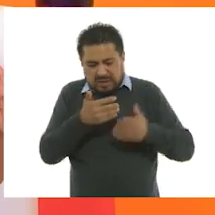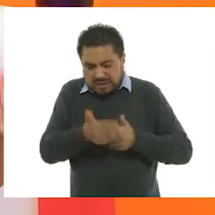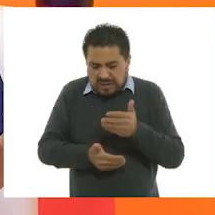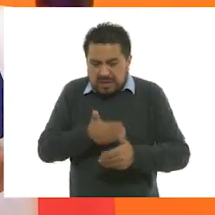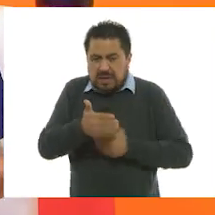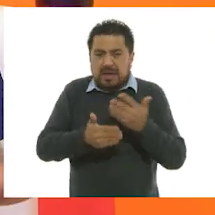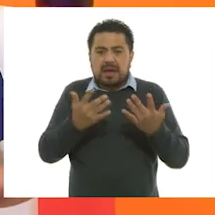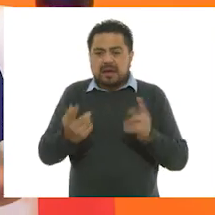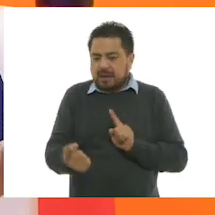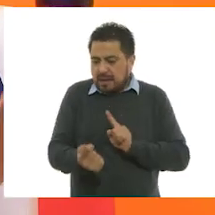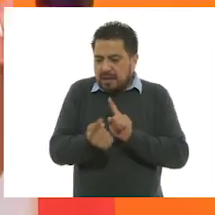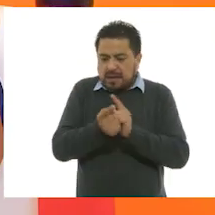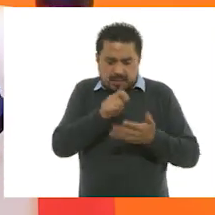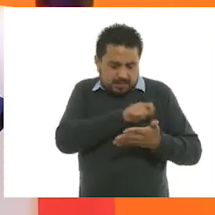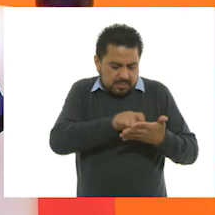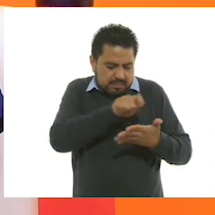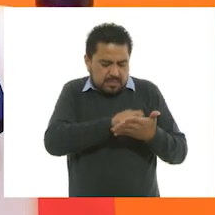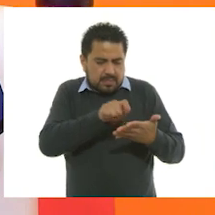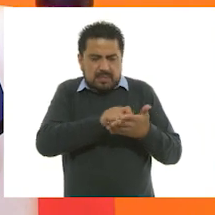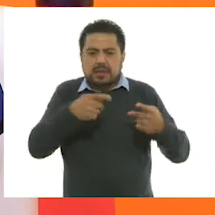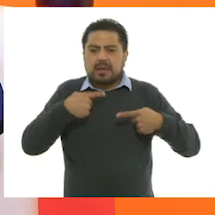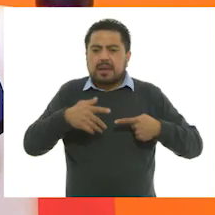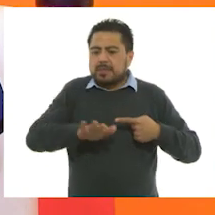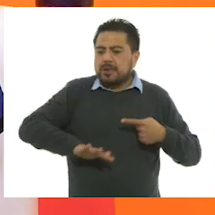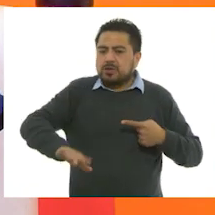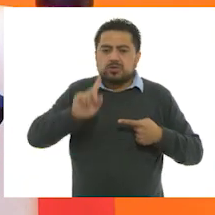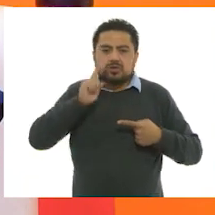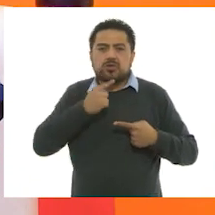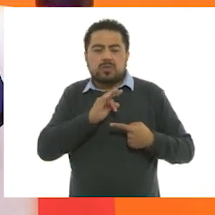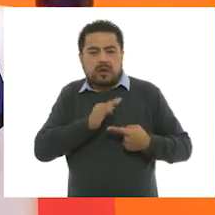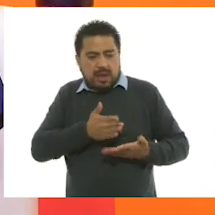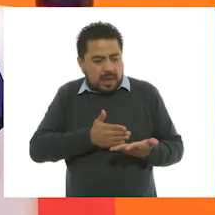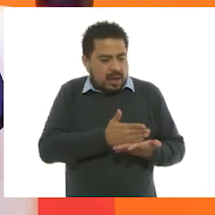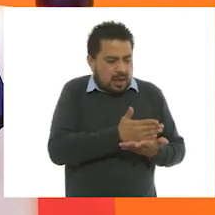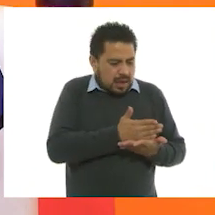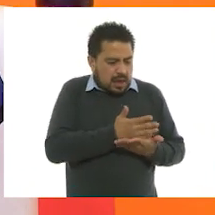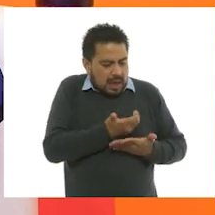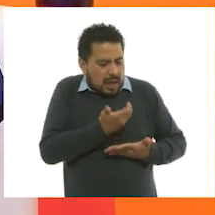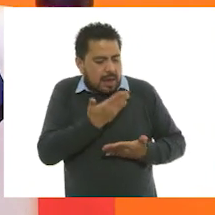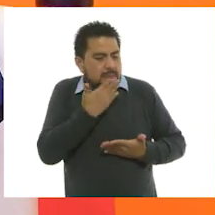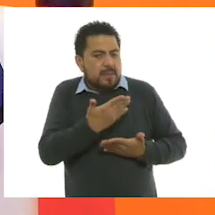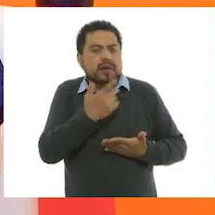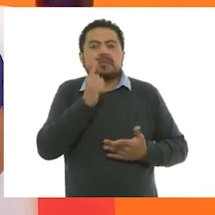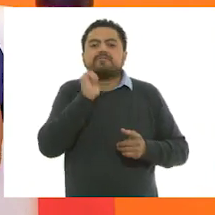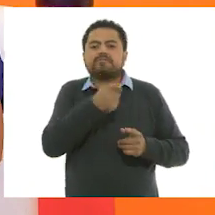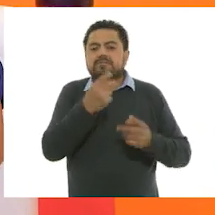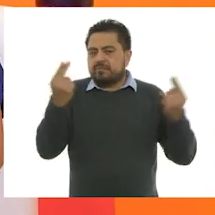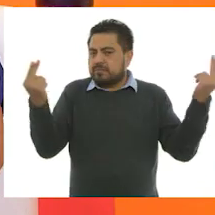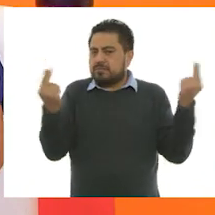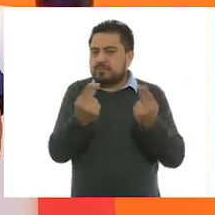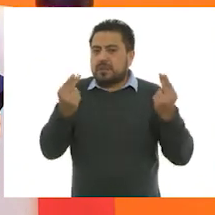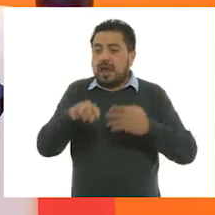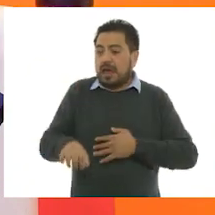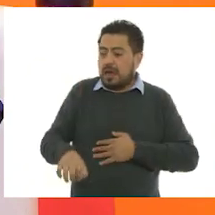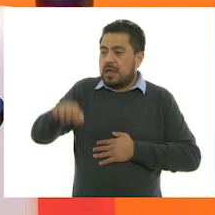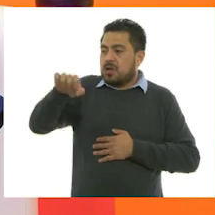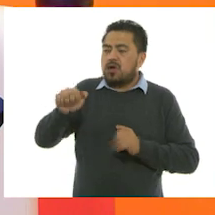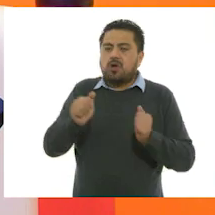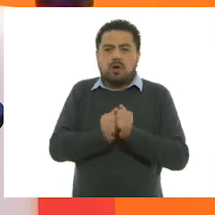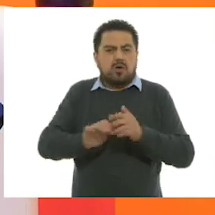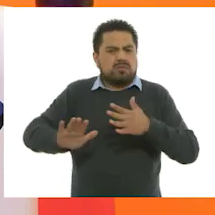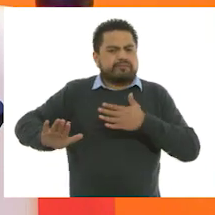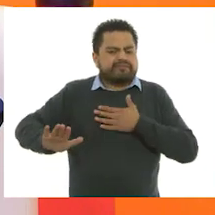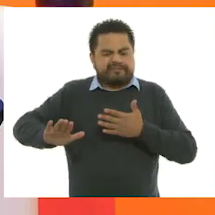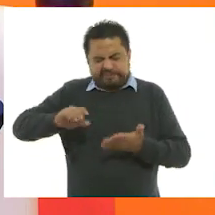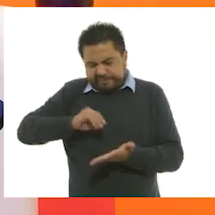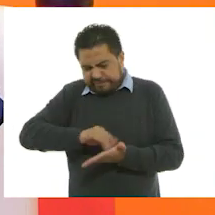para acercar a la lengua escrita a las personas sordas. Para su práctica exitosa se requiere de un adulto con compromiso